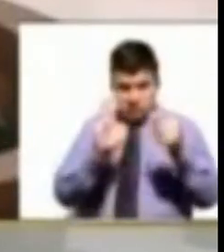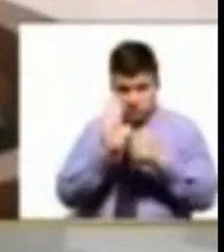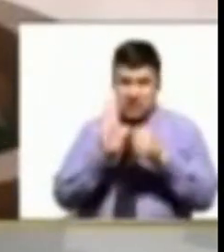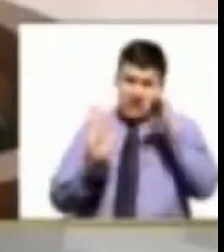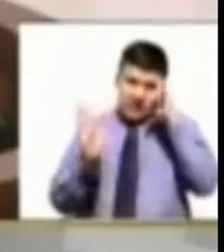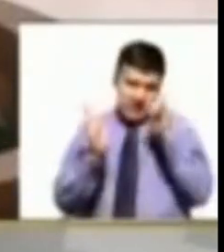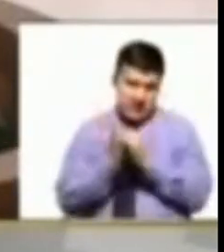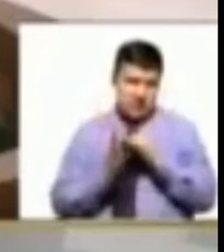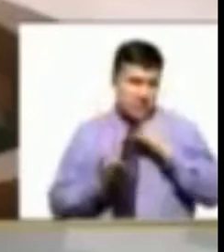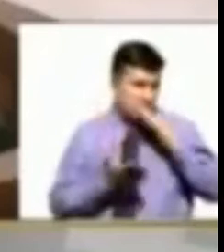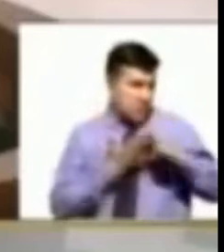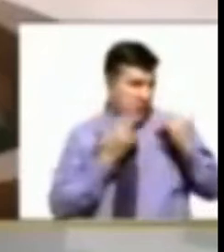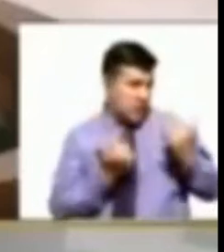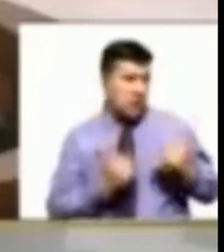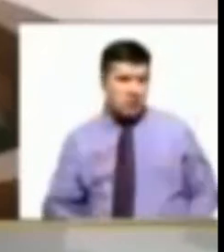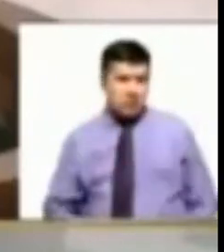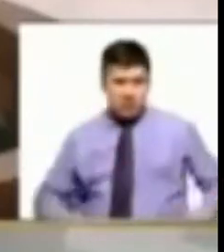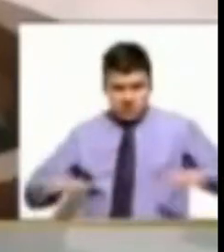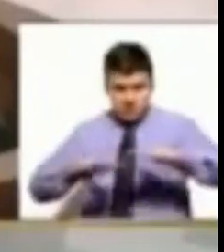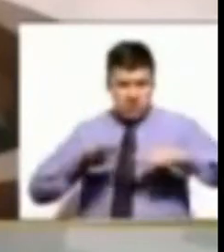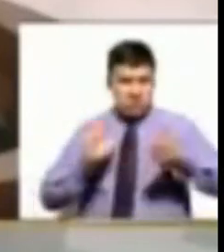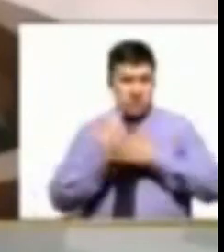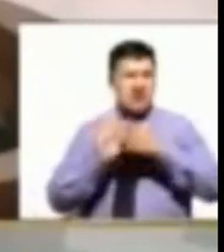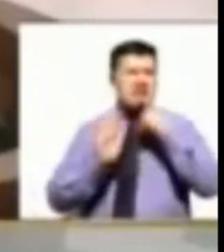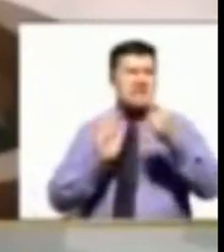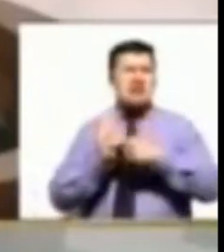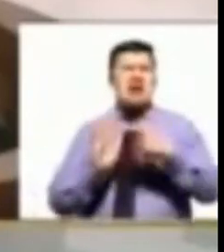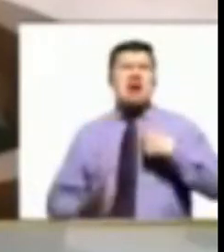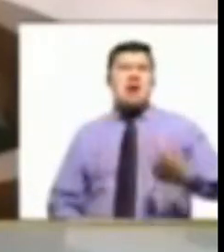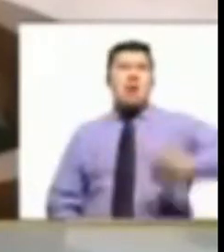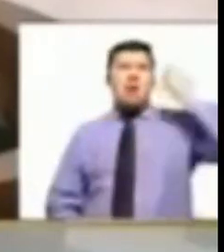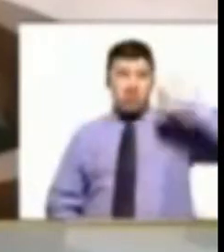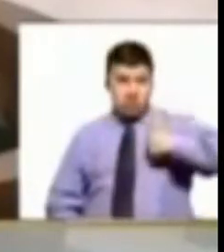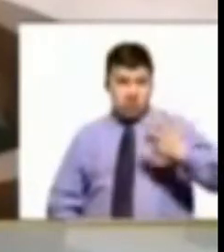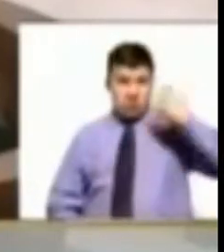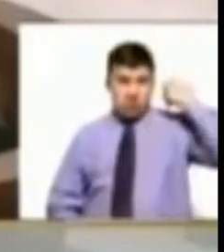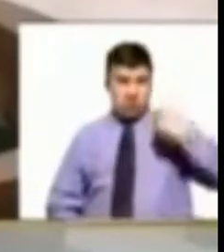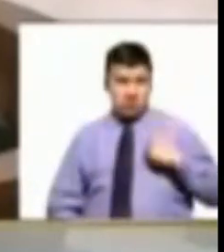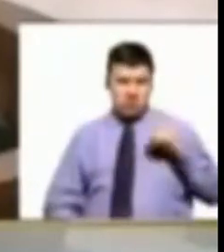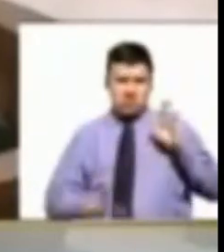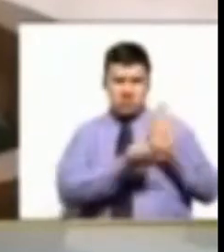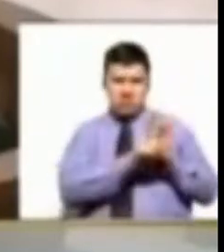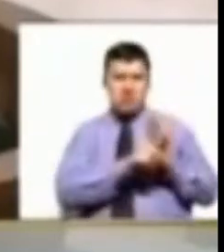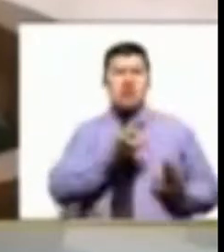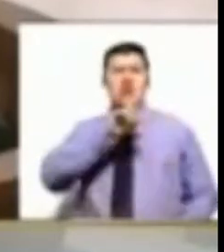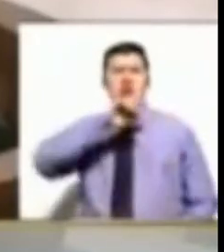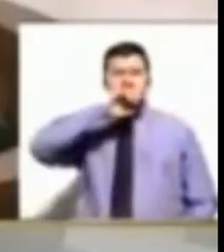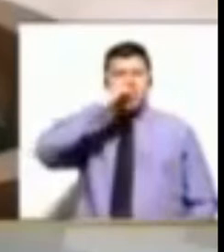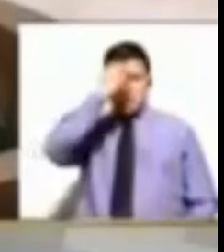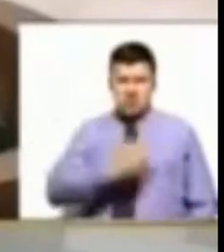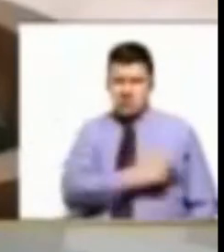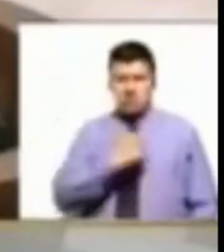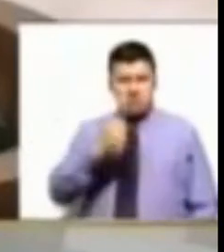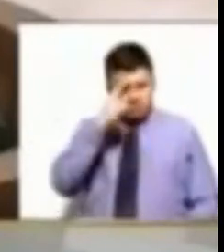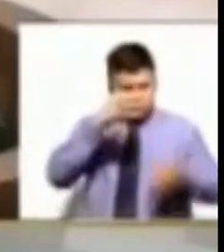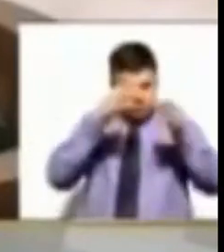traerlo, porque creo que estoy autorizada ahora en el Estado laico que ustedes reivindican, Estado laico que tuvo que llamar al Papa